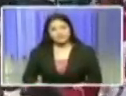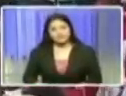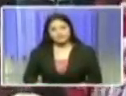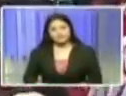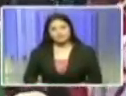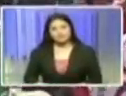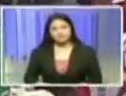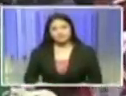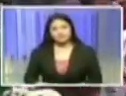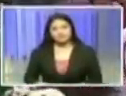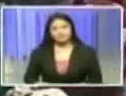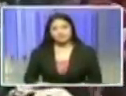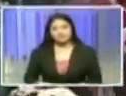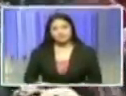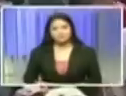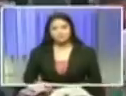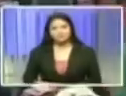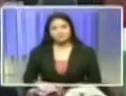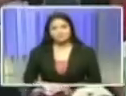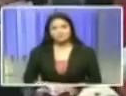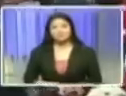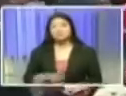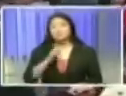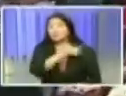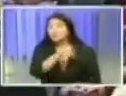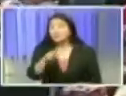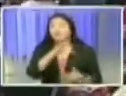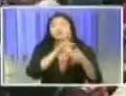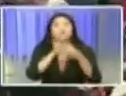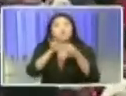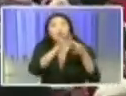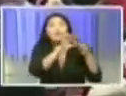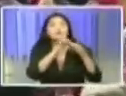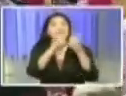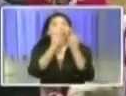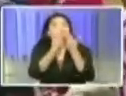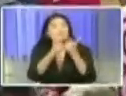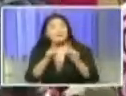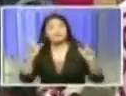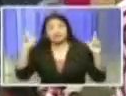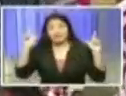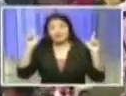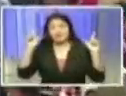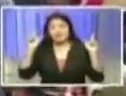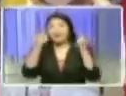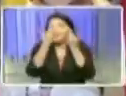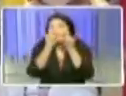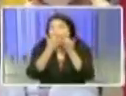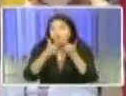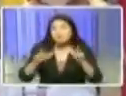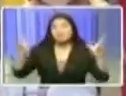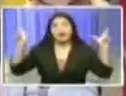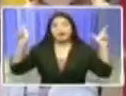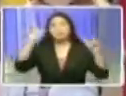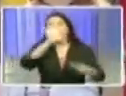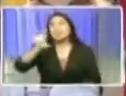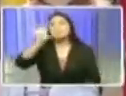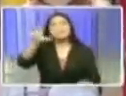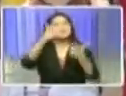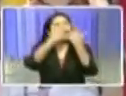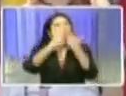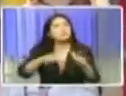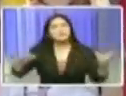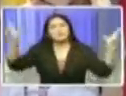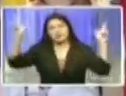En pleno uso irrenunciable de su soberanía, de su libertad. Libertad, una patria libre.